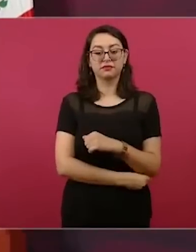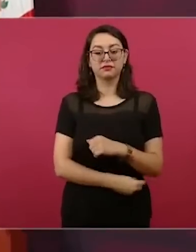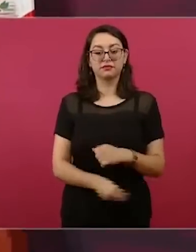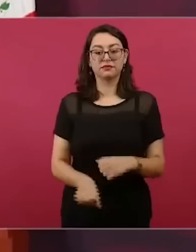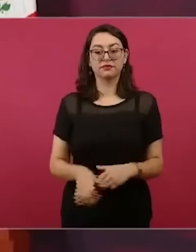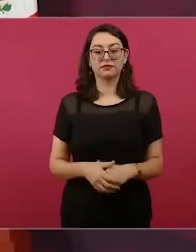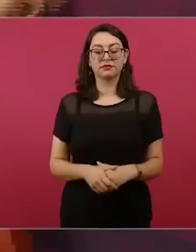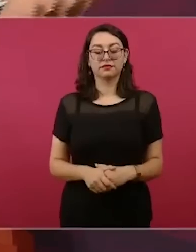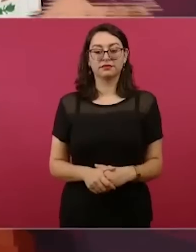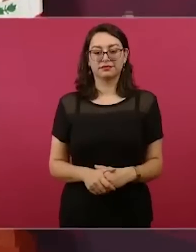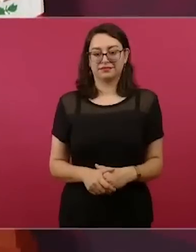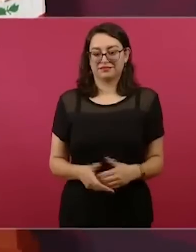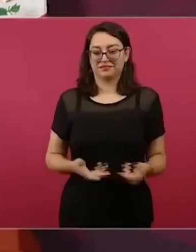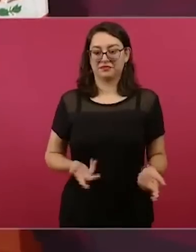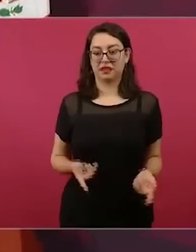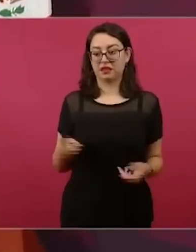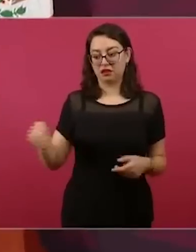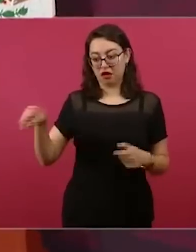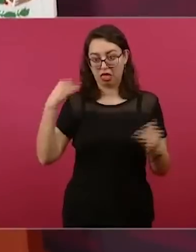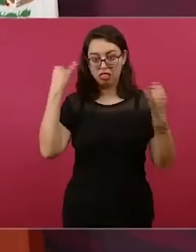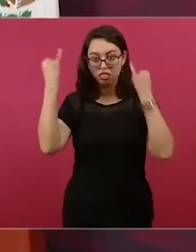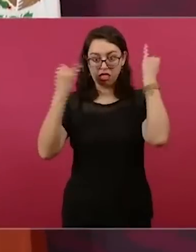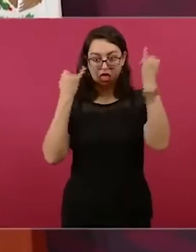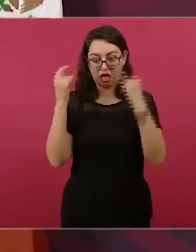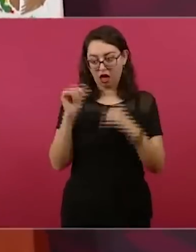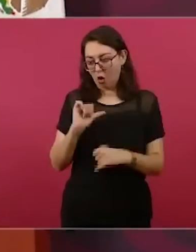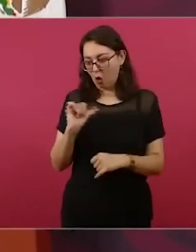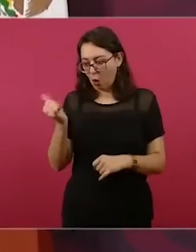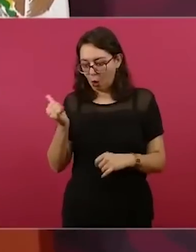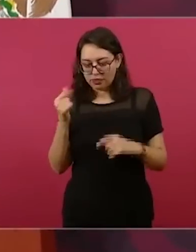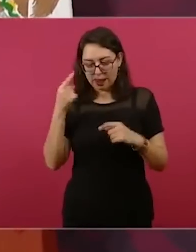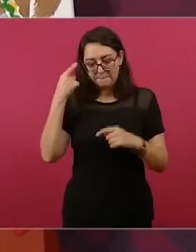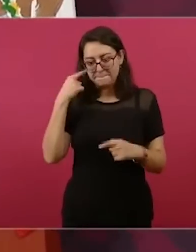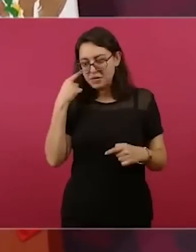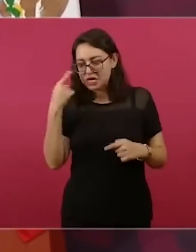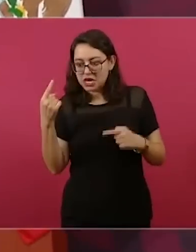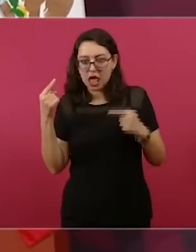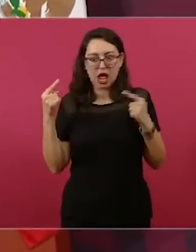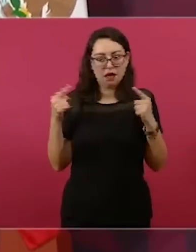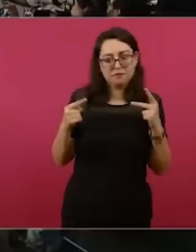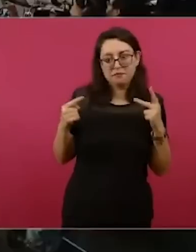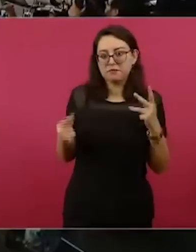Porque ¿qué interpretación se le puede dar a un artículo